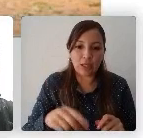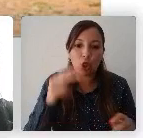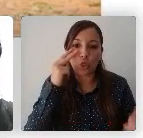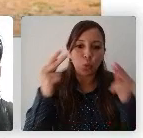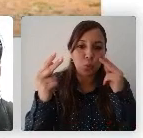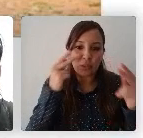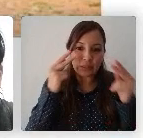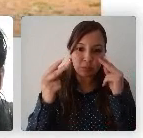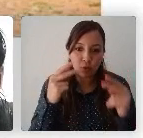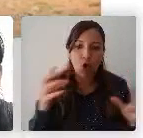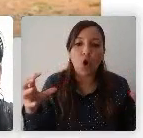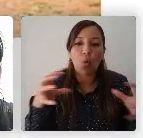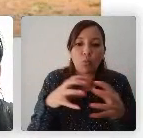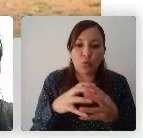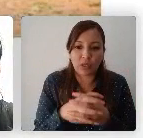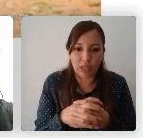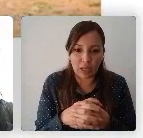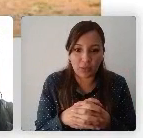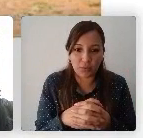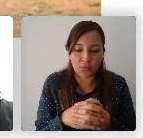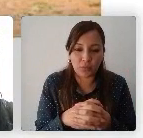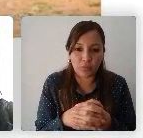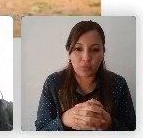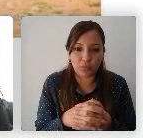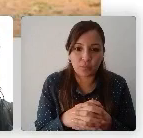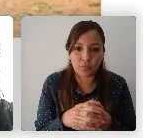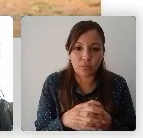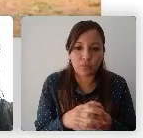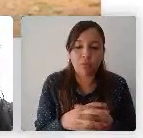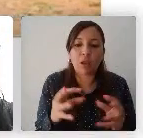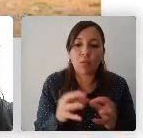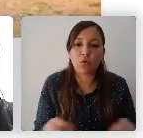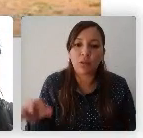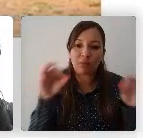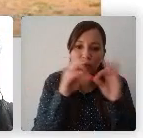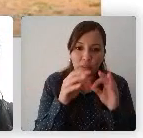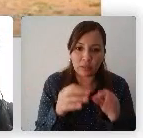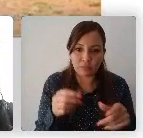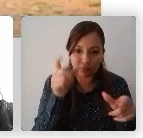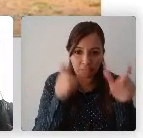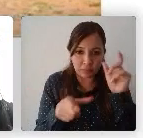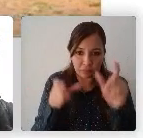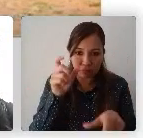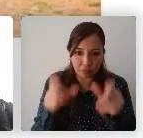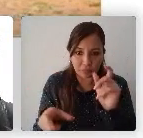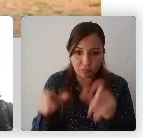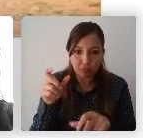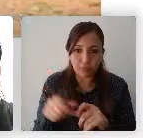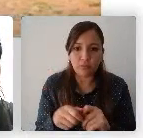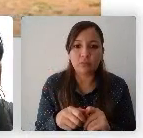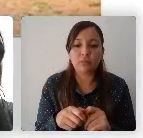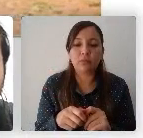material, se debe mucho a las personas que han estado desde